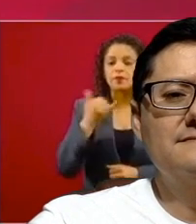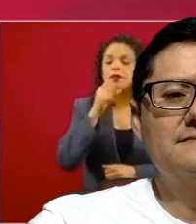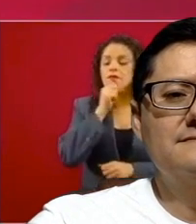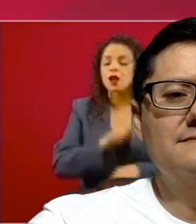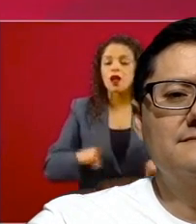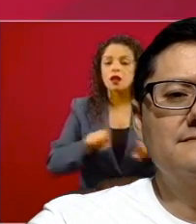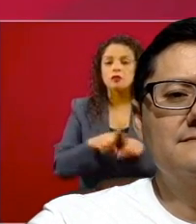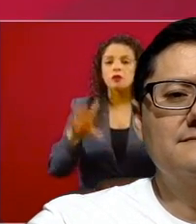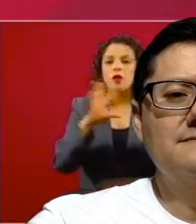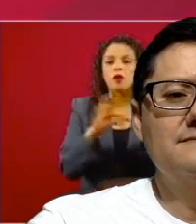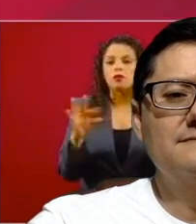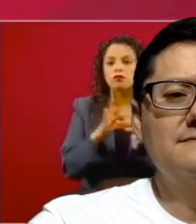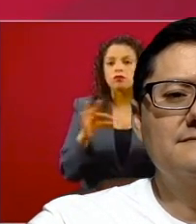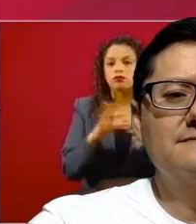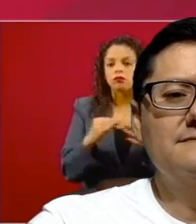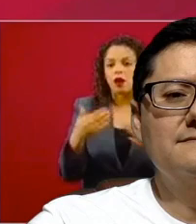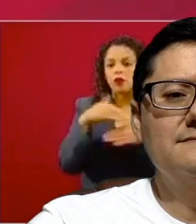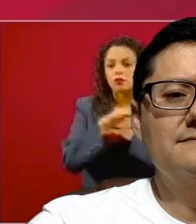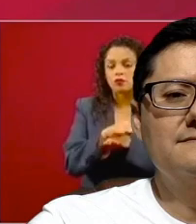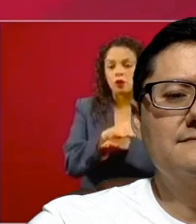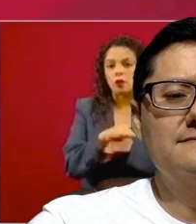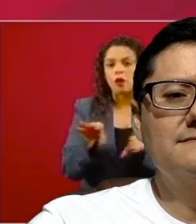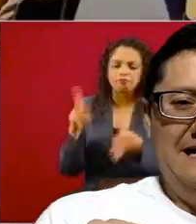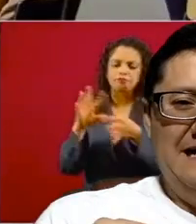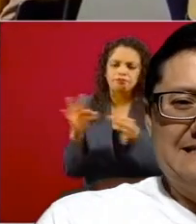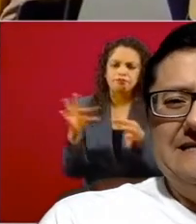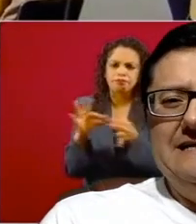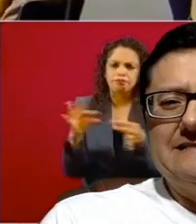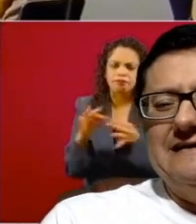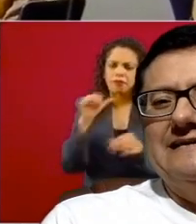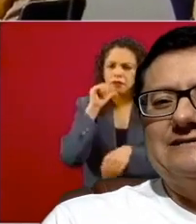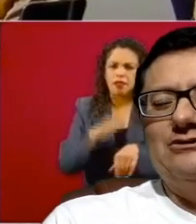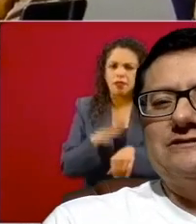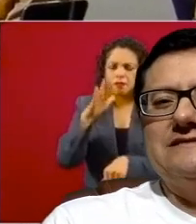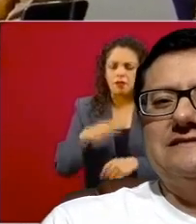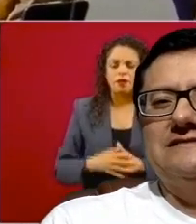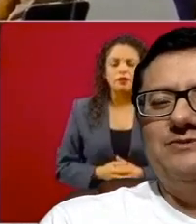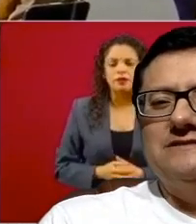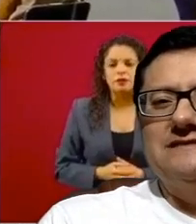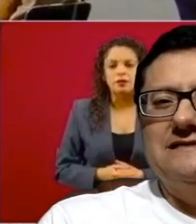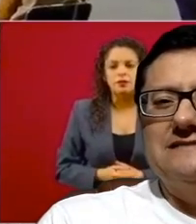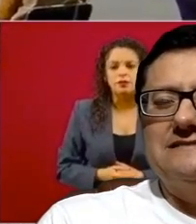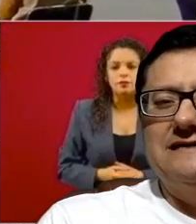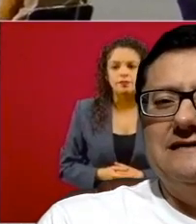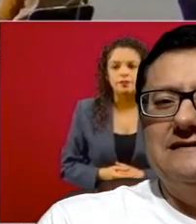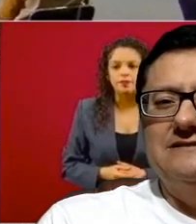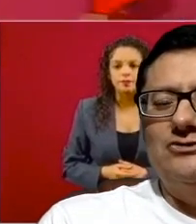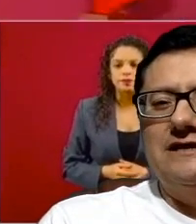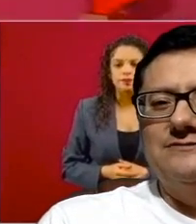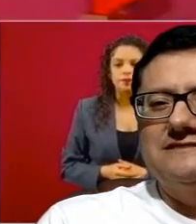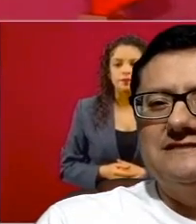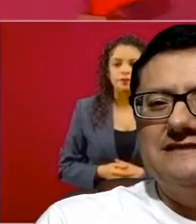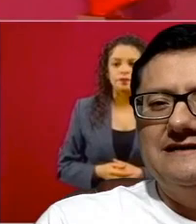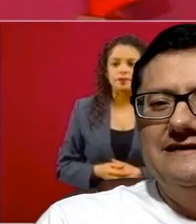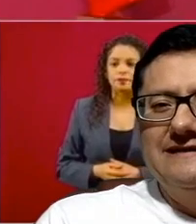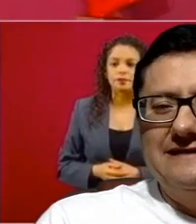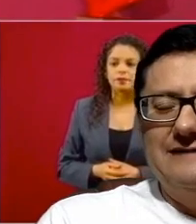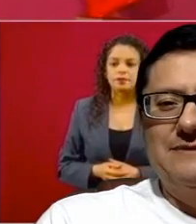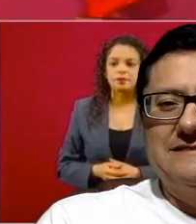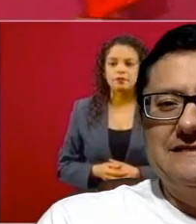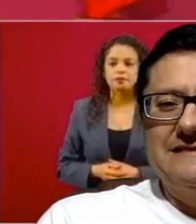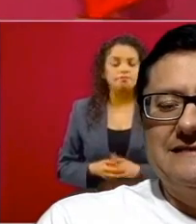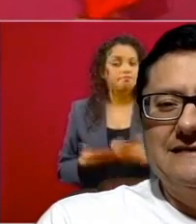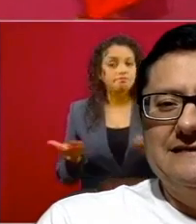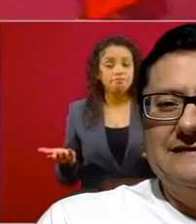en enfrentar la pandemia. Así están las cosas después de esta histórica visita